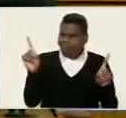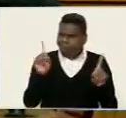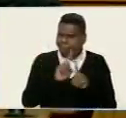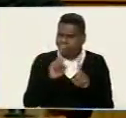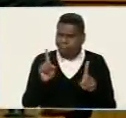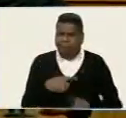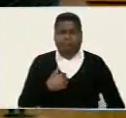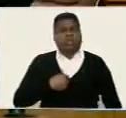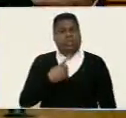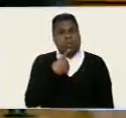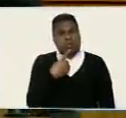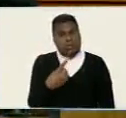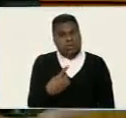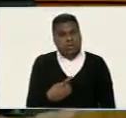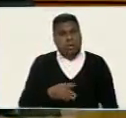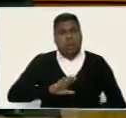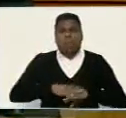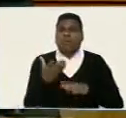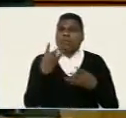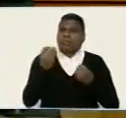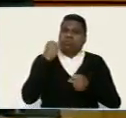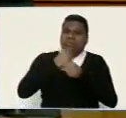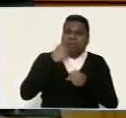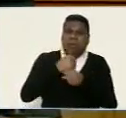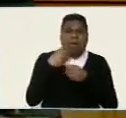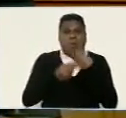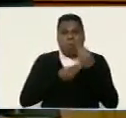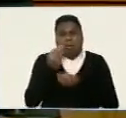Digo esto porque es que hay mucho trabajo por hacer.